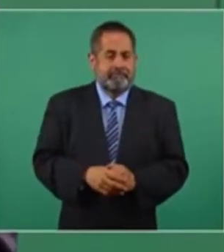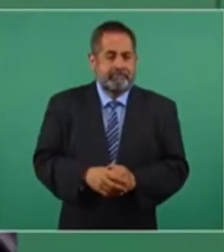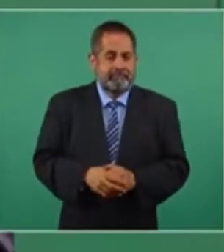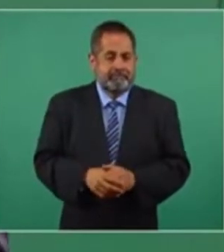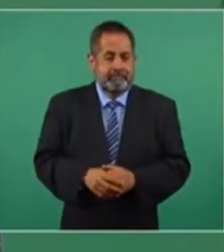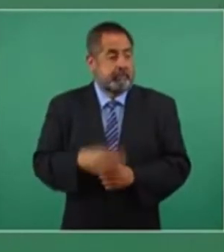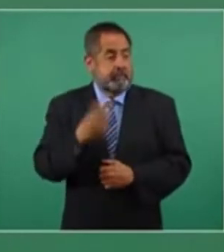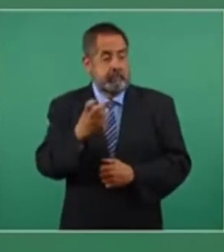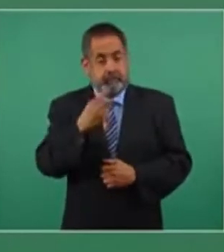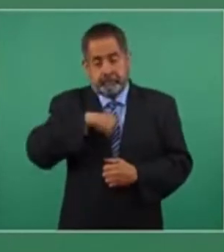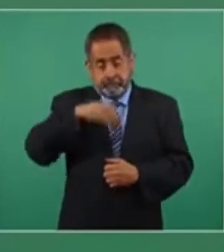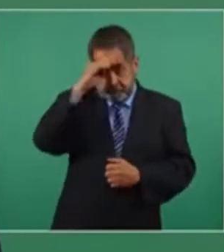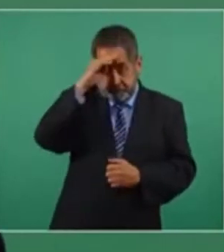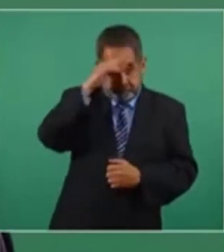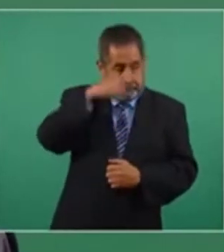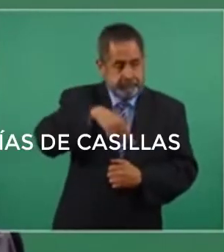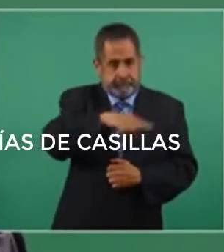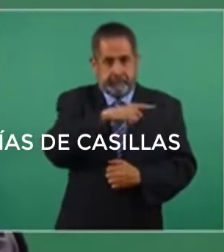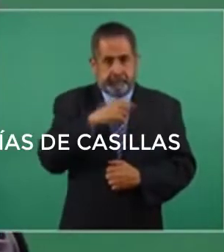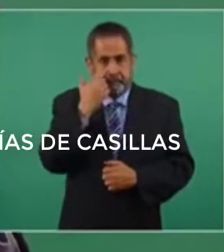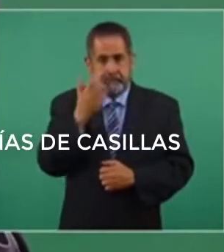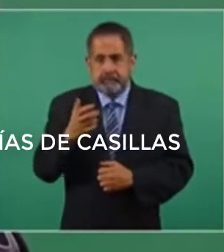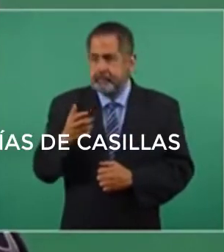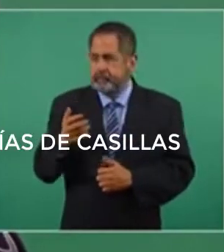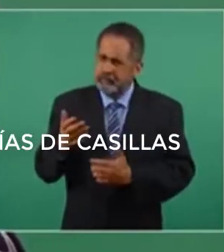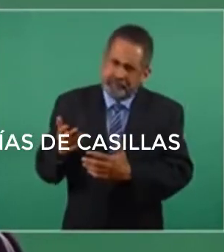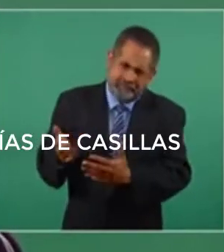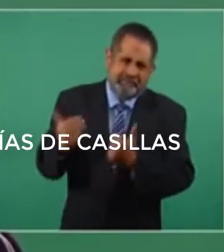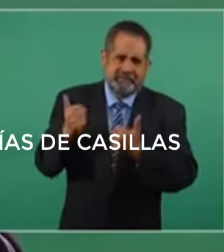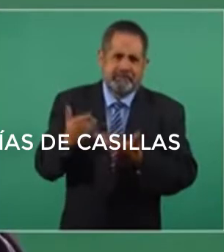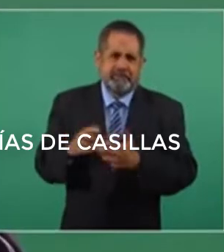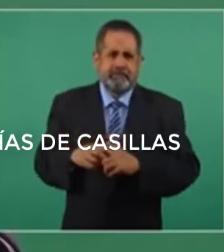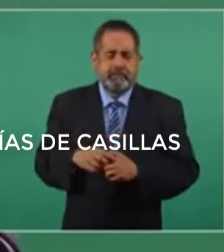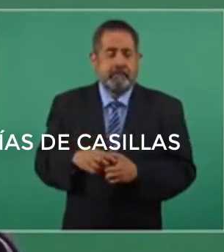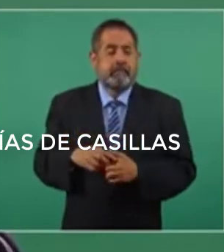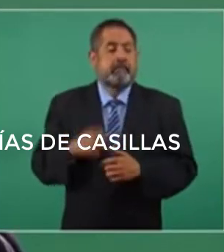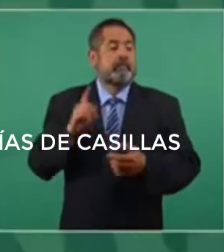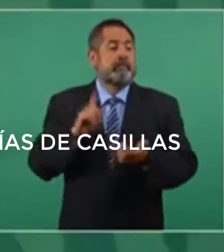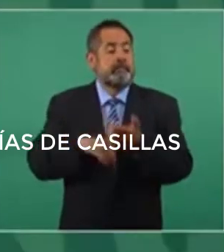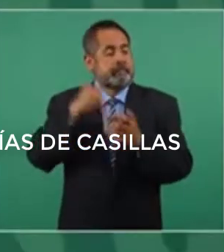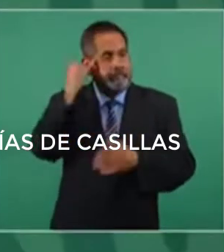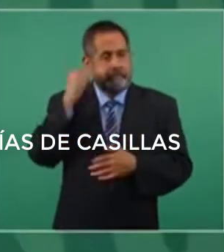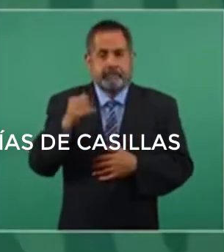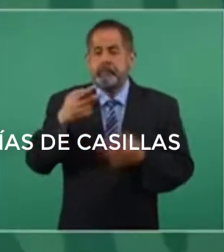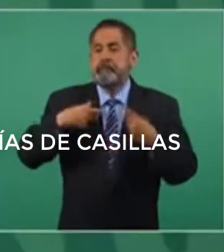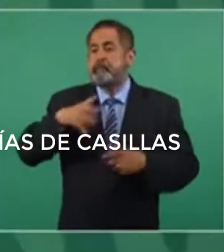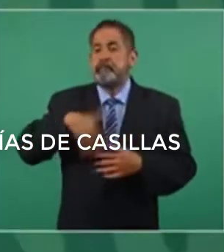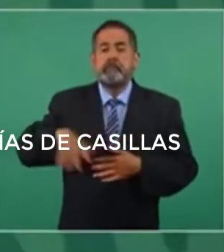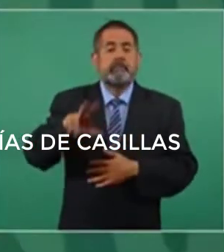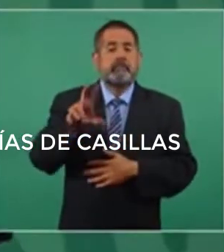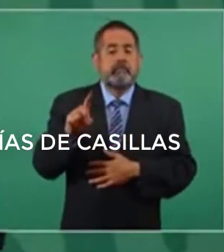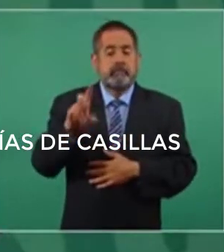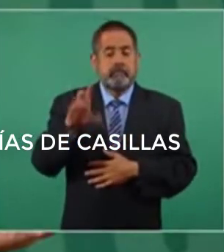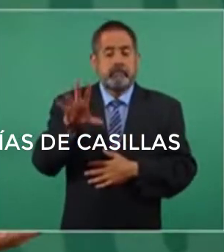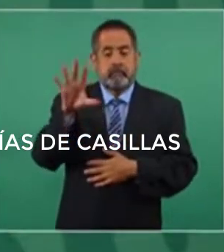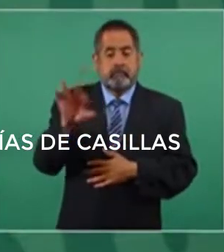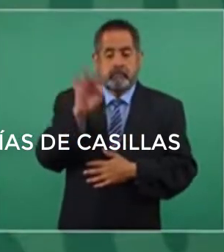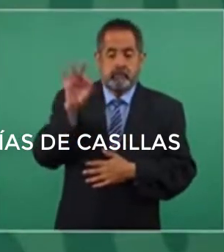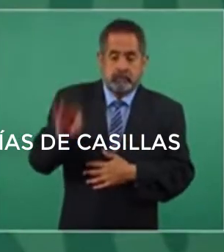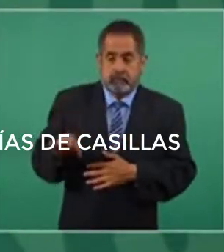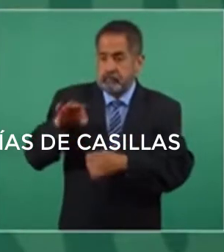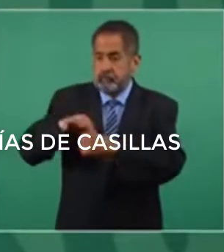Por eso la apuesta es a que voten el 35%, porque con ese